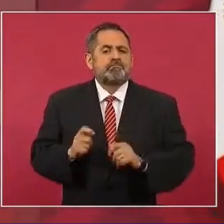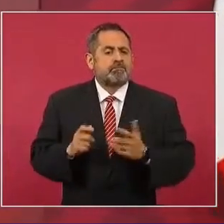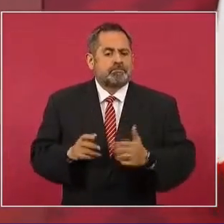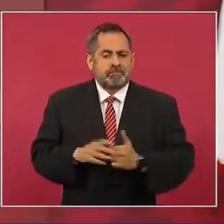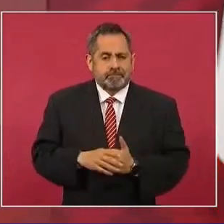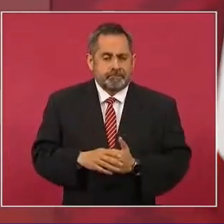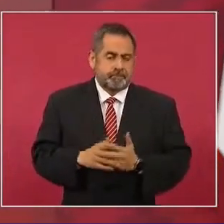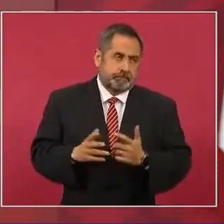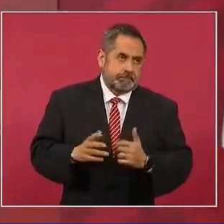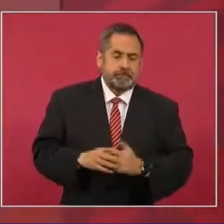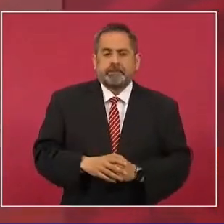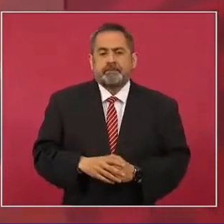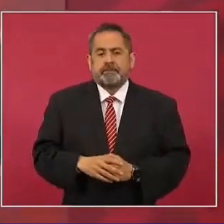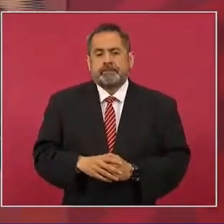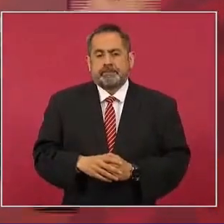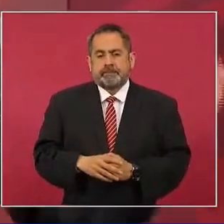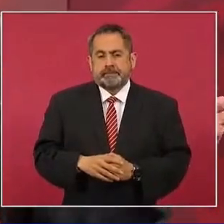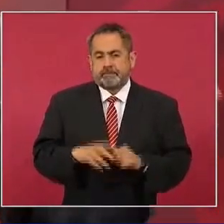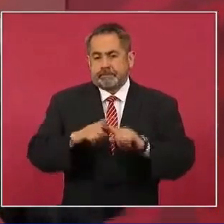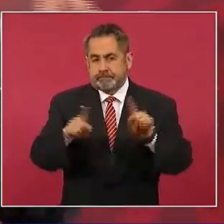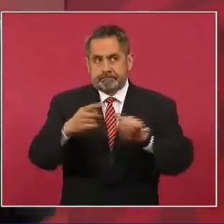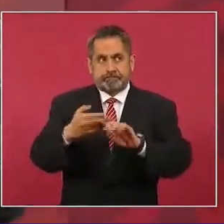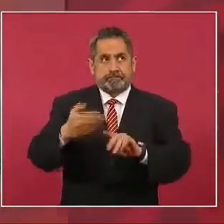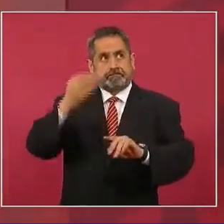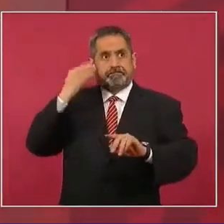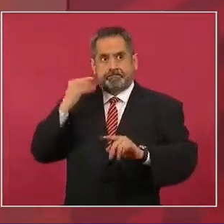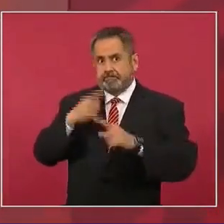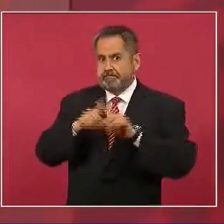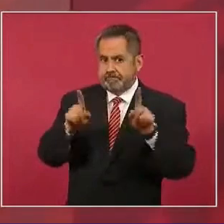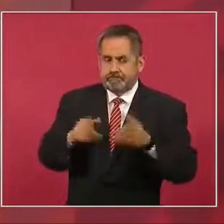se tienen a diferencia de antes?